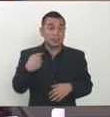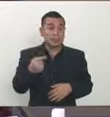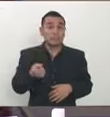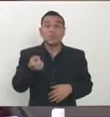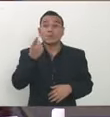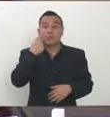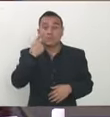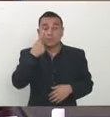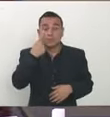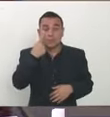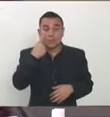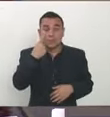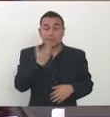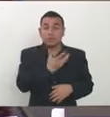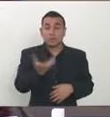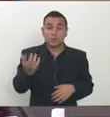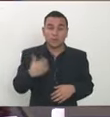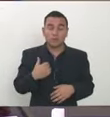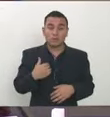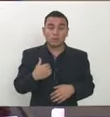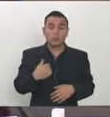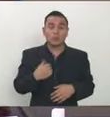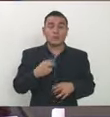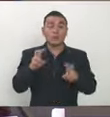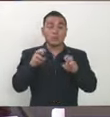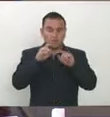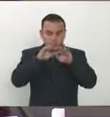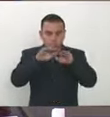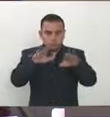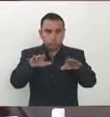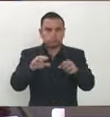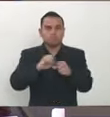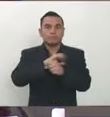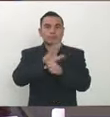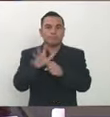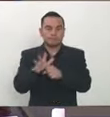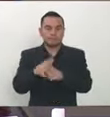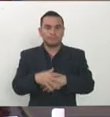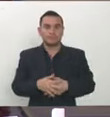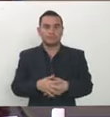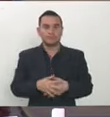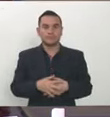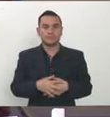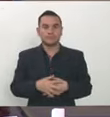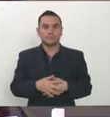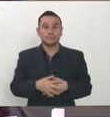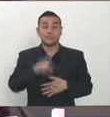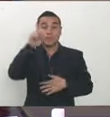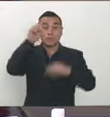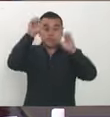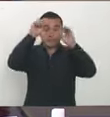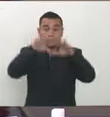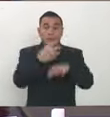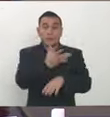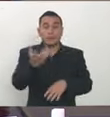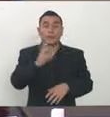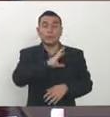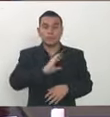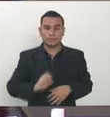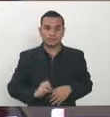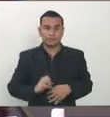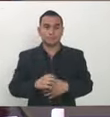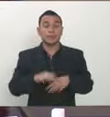vanguardia del resto de países del mundo en el tratamiento de esta pandemia, del combate de esta pandemia. Que Dios nos bendiga a todos y que Dios bendiga al